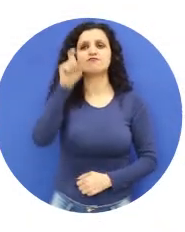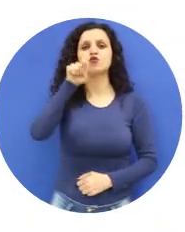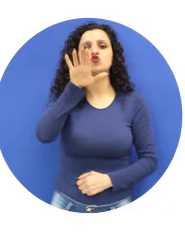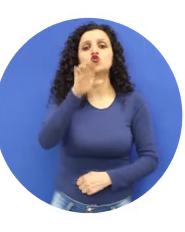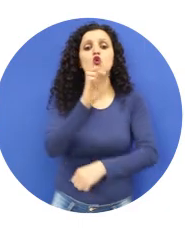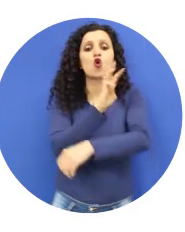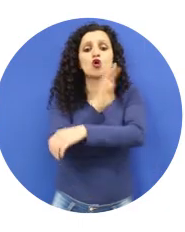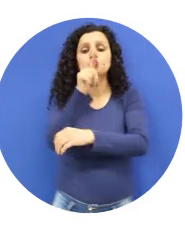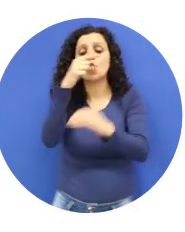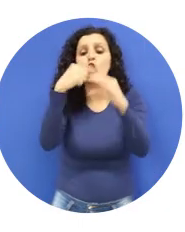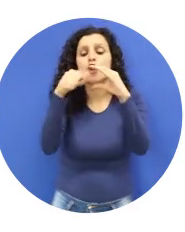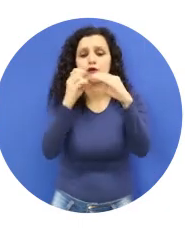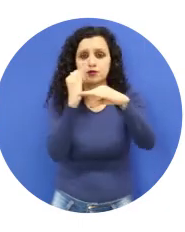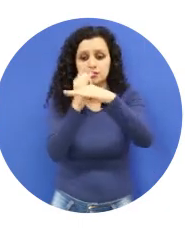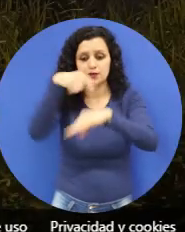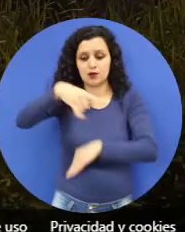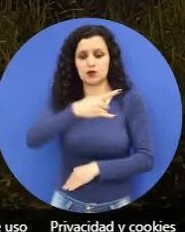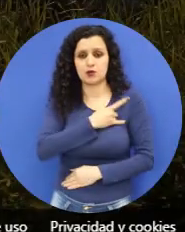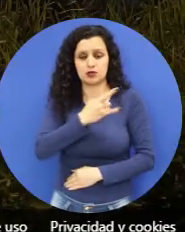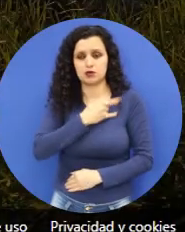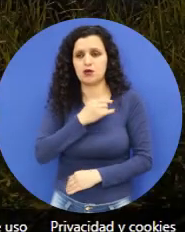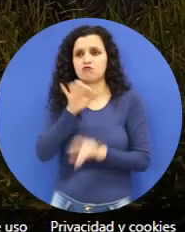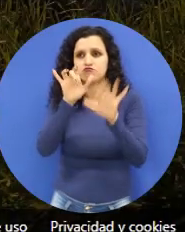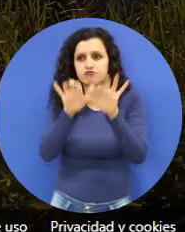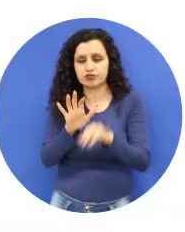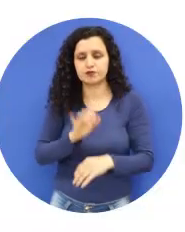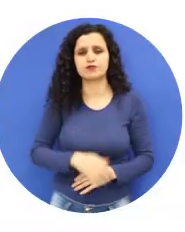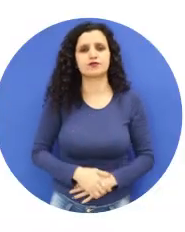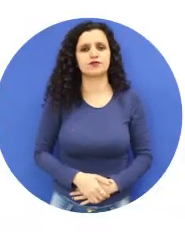ingresa con su correo institucional.